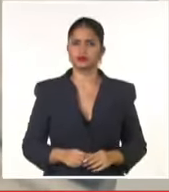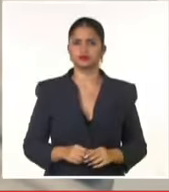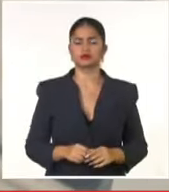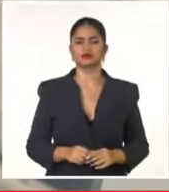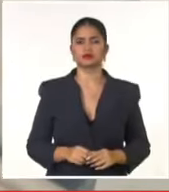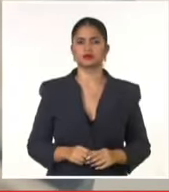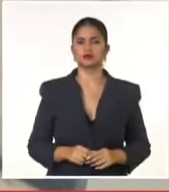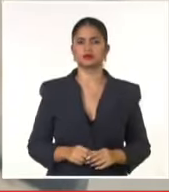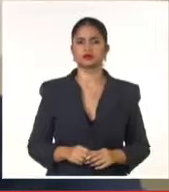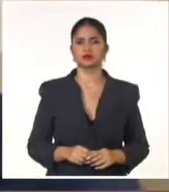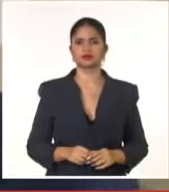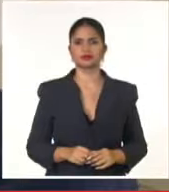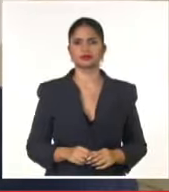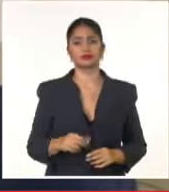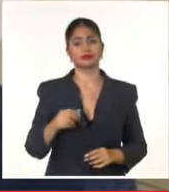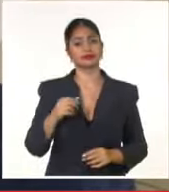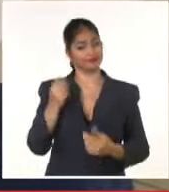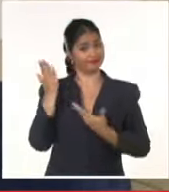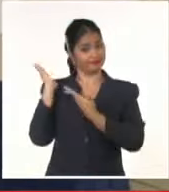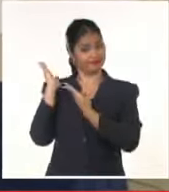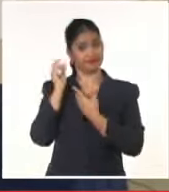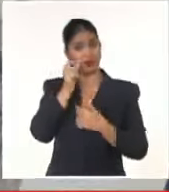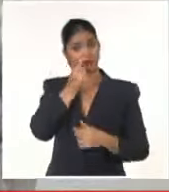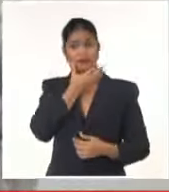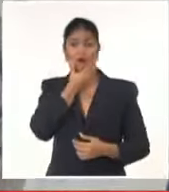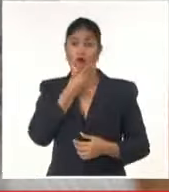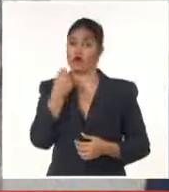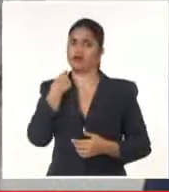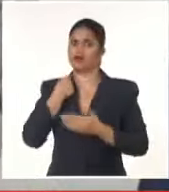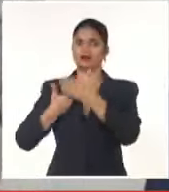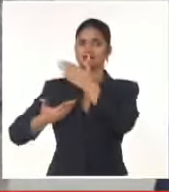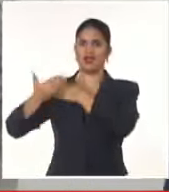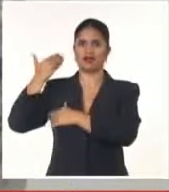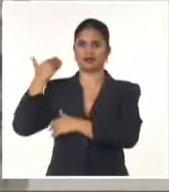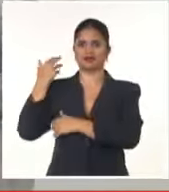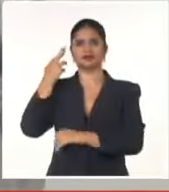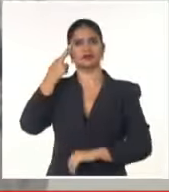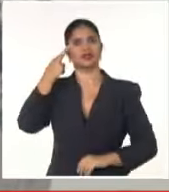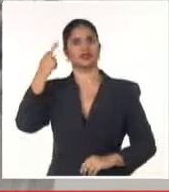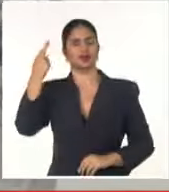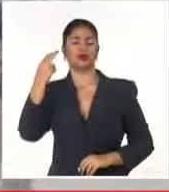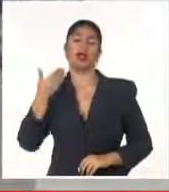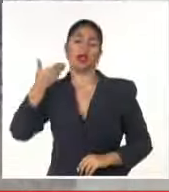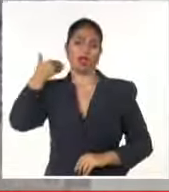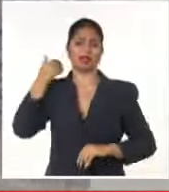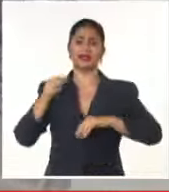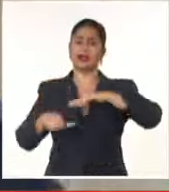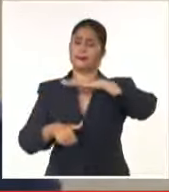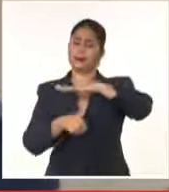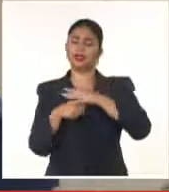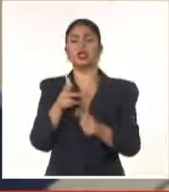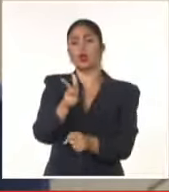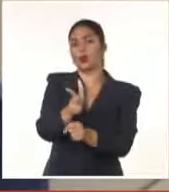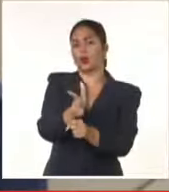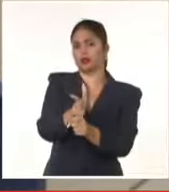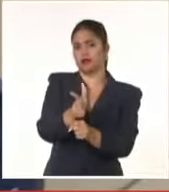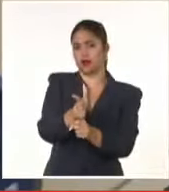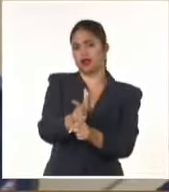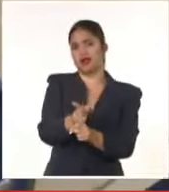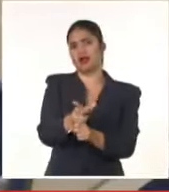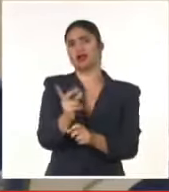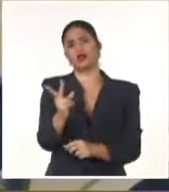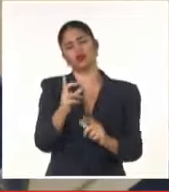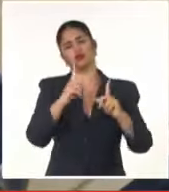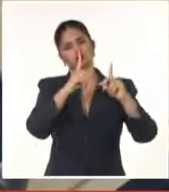de su vida, Mario Augusto atesora también el haber sido edecán de los expresidentes guatemaltecos Jacobo Arbenz y Juan José